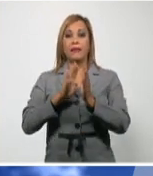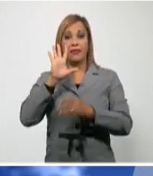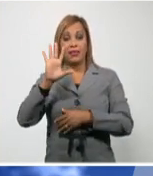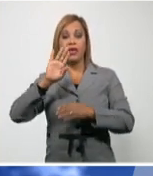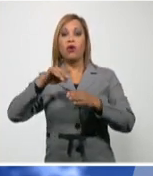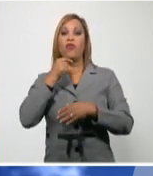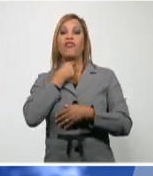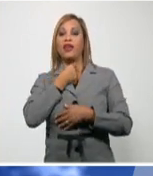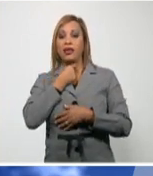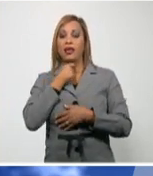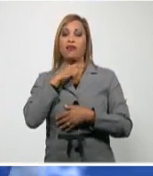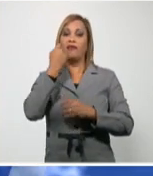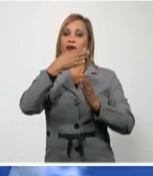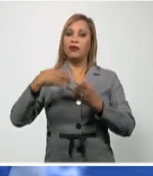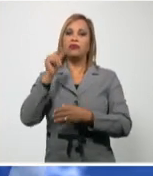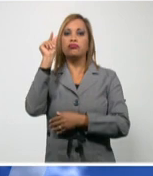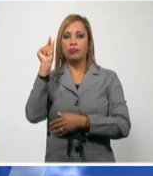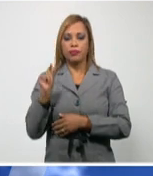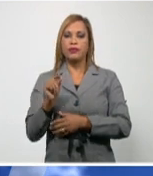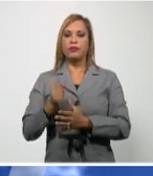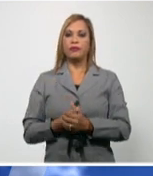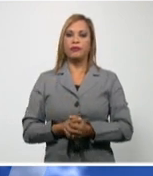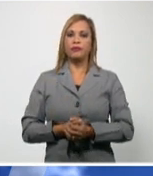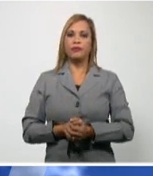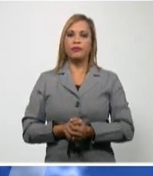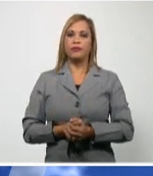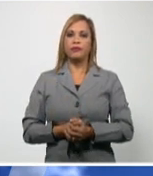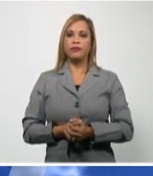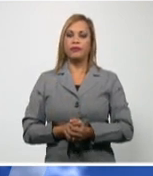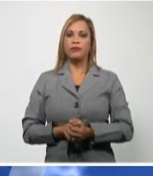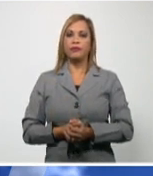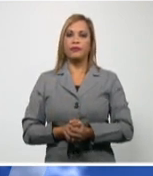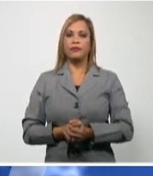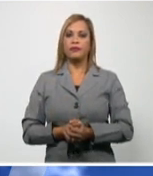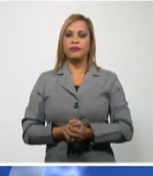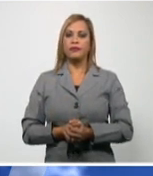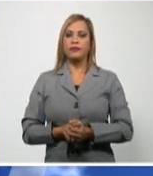fallecimiento de una paciente. Melvin Joel, Sistema Informativo de la Televisión Cubana.